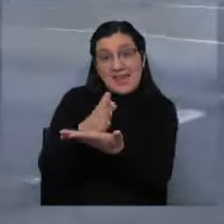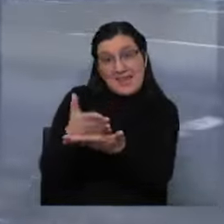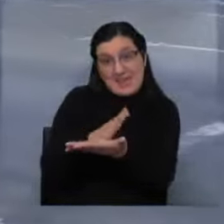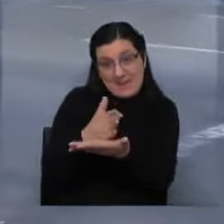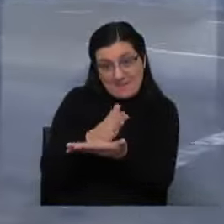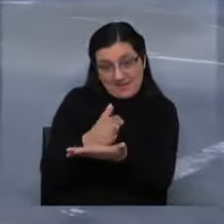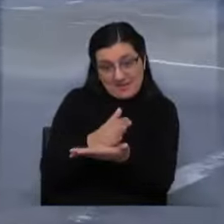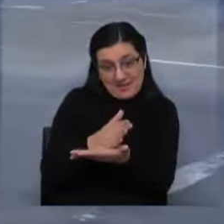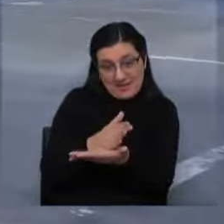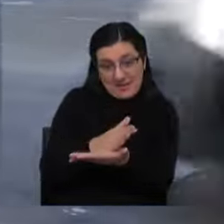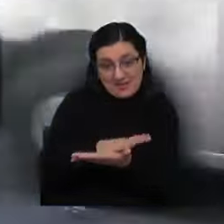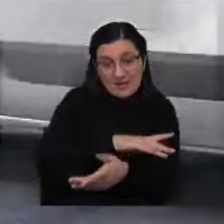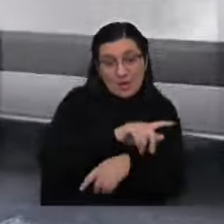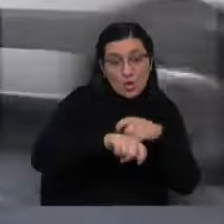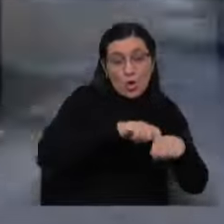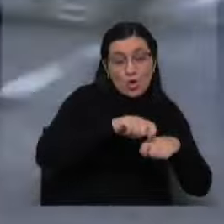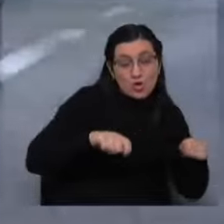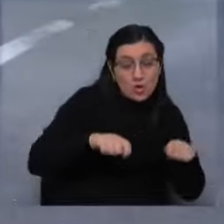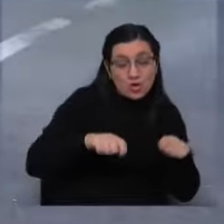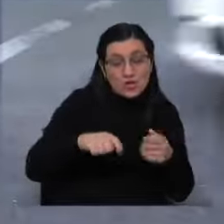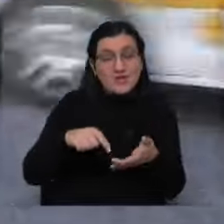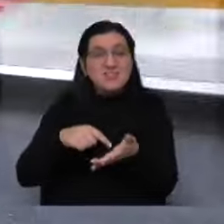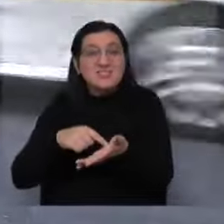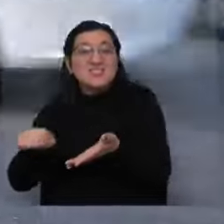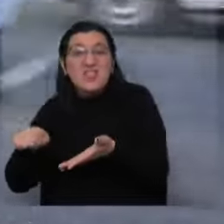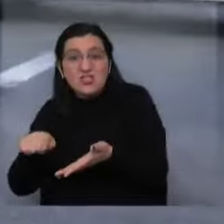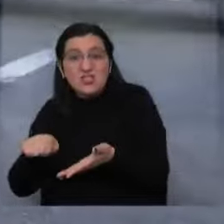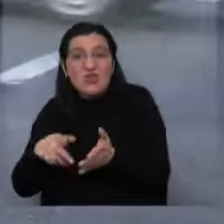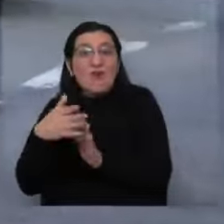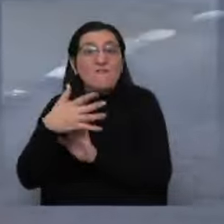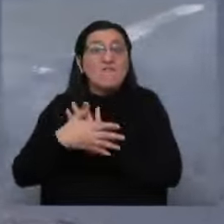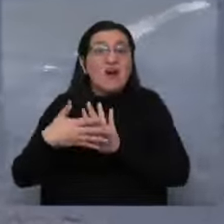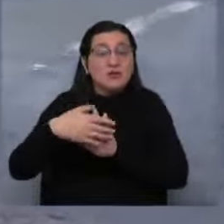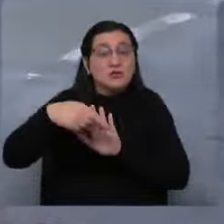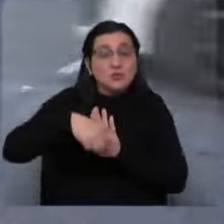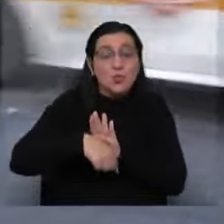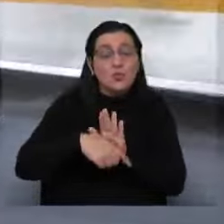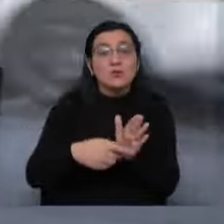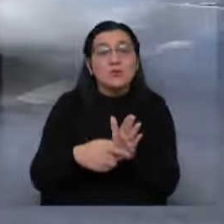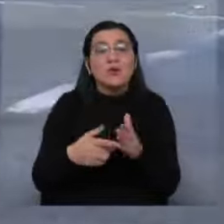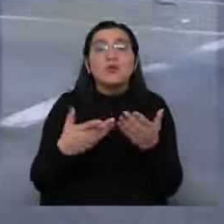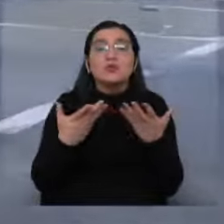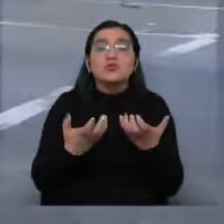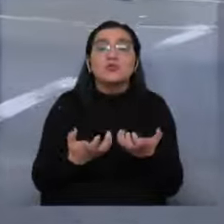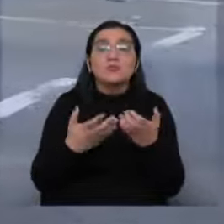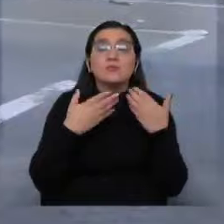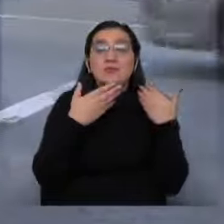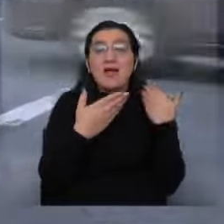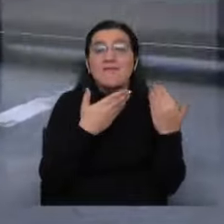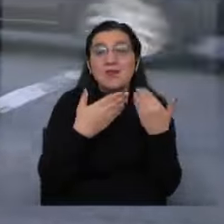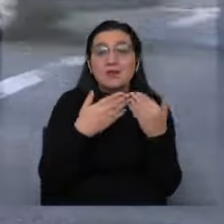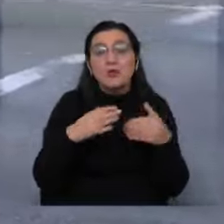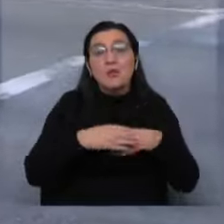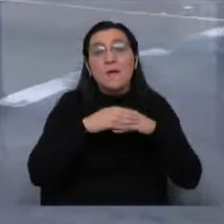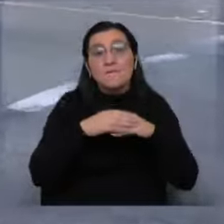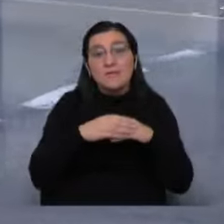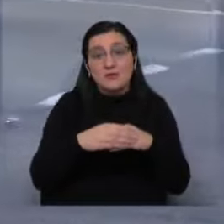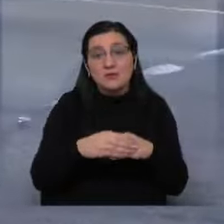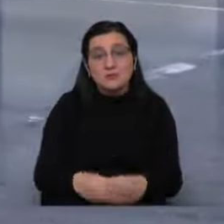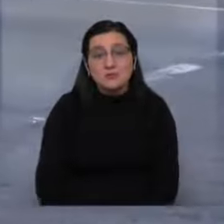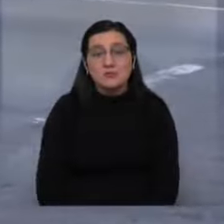cordón centro yendo a Barrio Sur porque como la Consigna es hablar de los amigos nosotros vamos al encuentro de un amigo dijimos Por qué